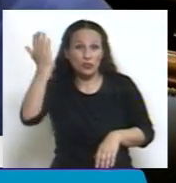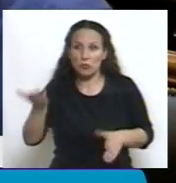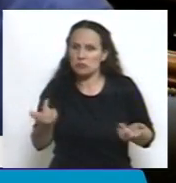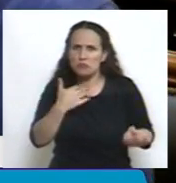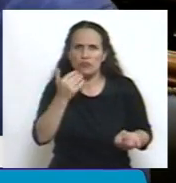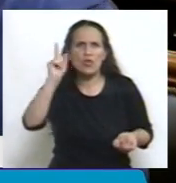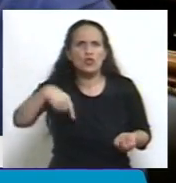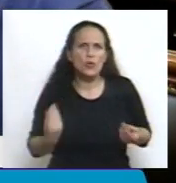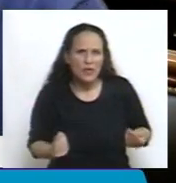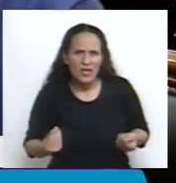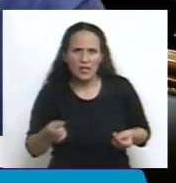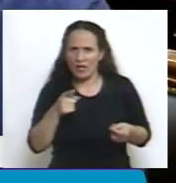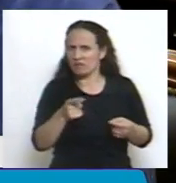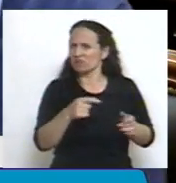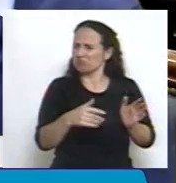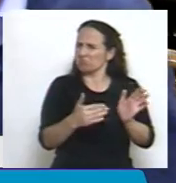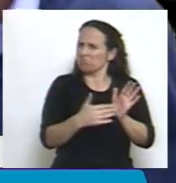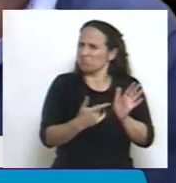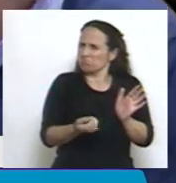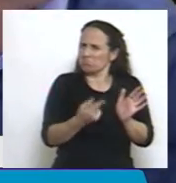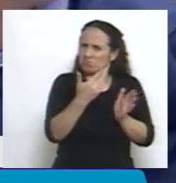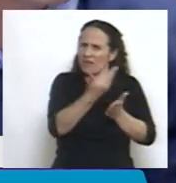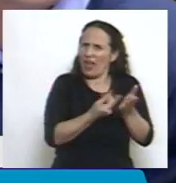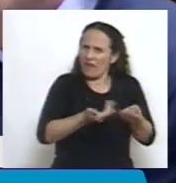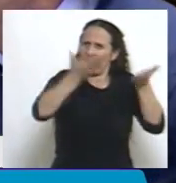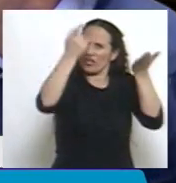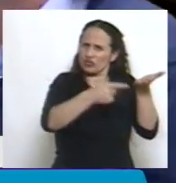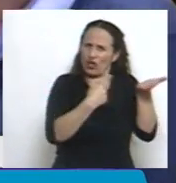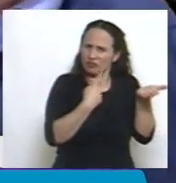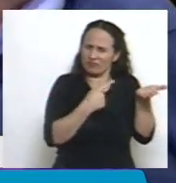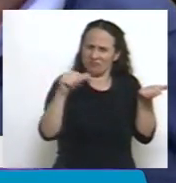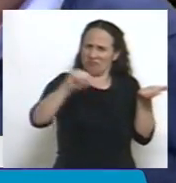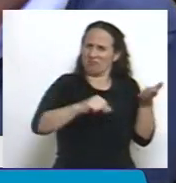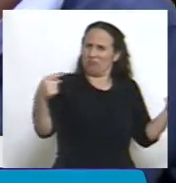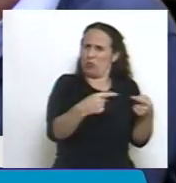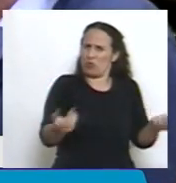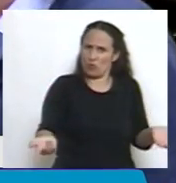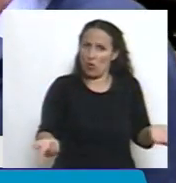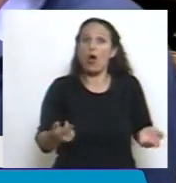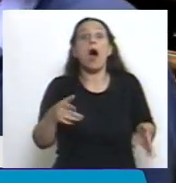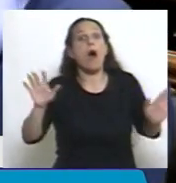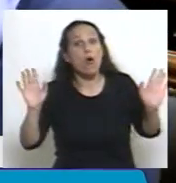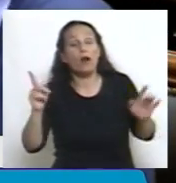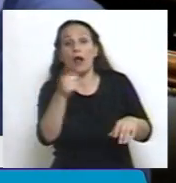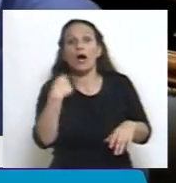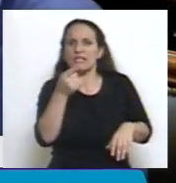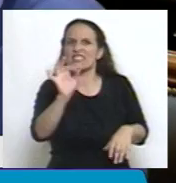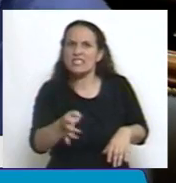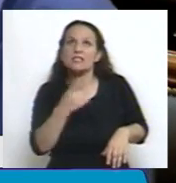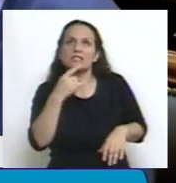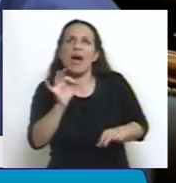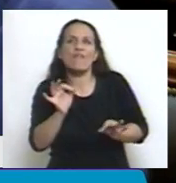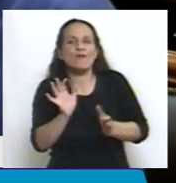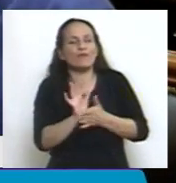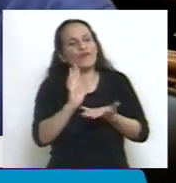¿sí? Porque de acuerdo a lo proyectado, de acuerdo a la inflación, el crecimiento no se sostiene, salvo que estemos reconociendo que la inflación es más alta. Si